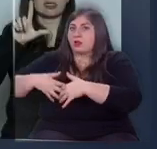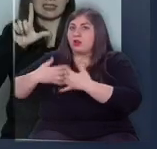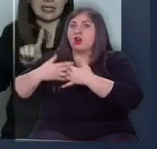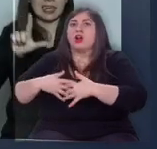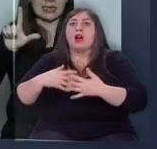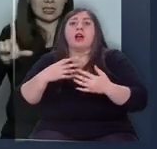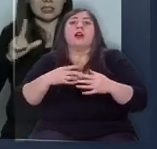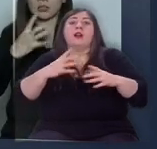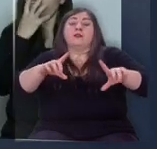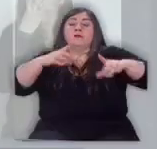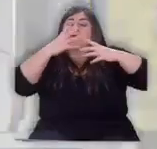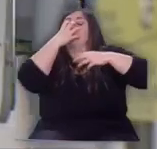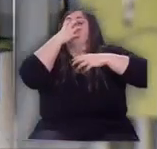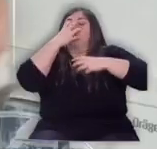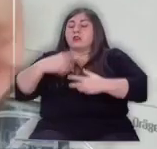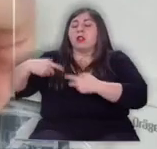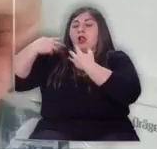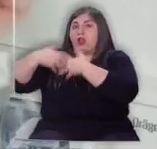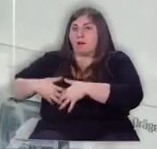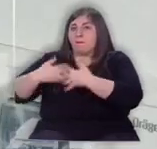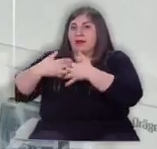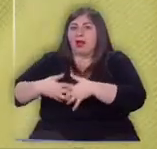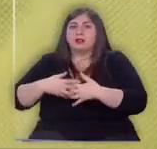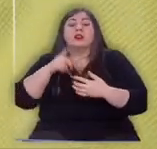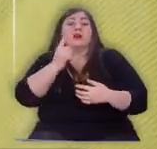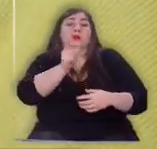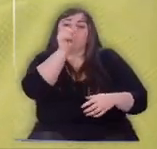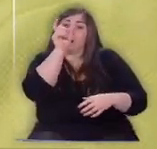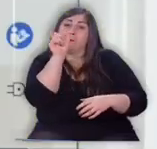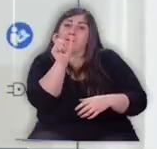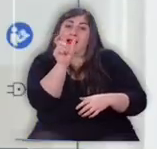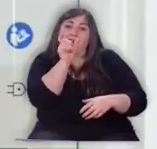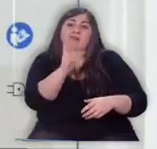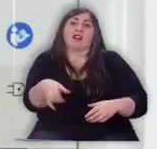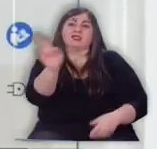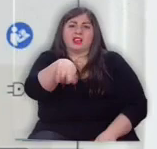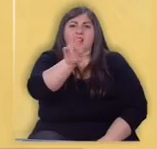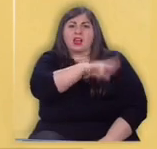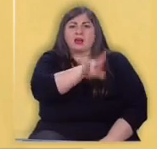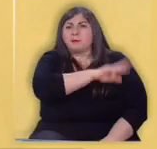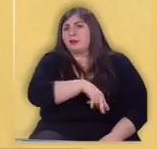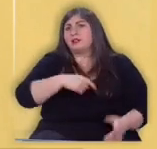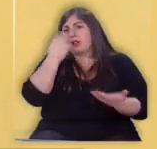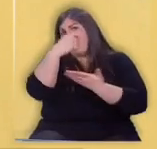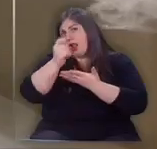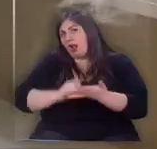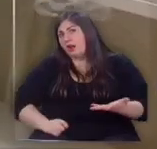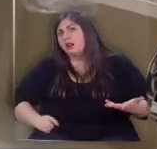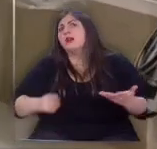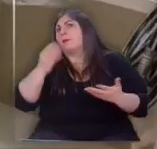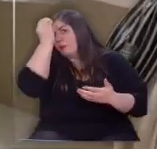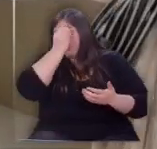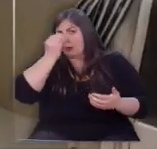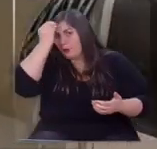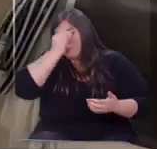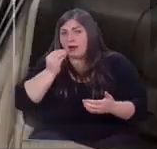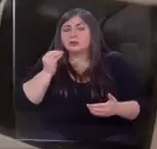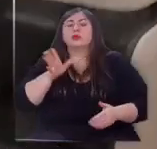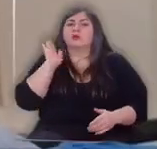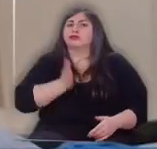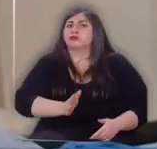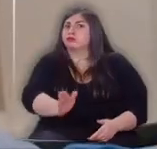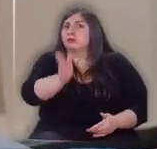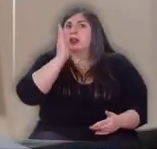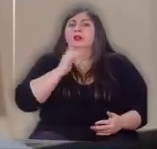mecánico. Ventiladores mecánicos. Es una de las palabras que más se repite en los balances. Una preocupación